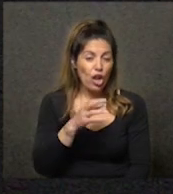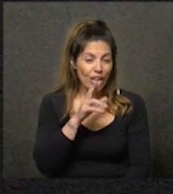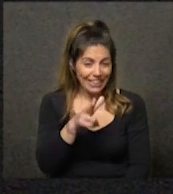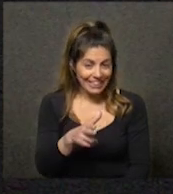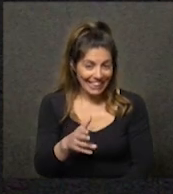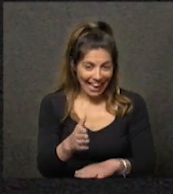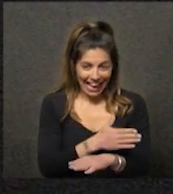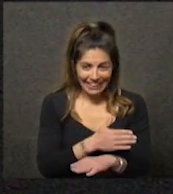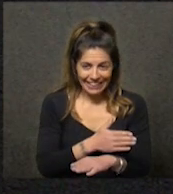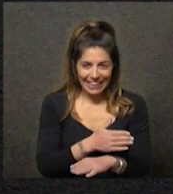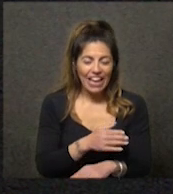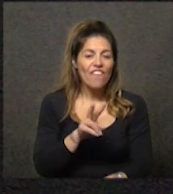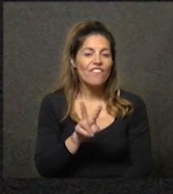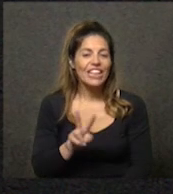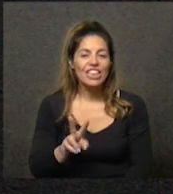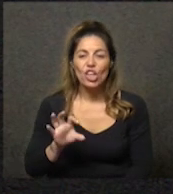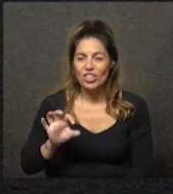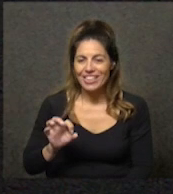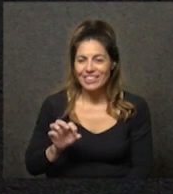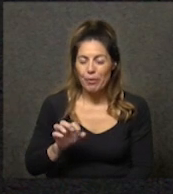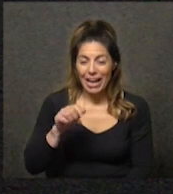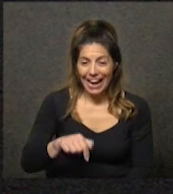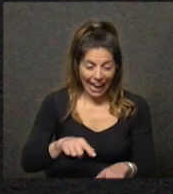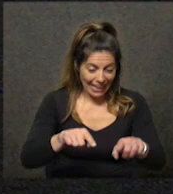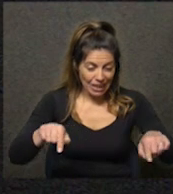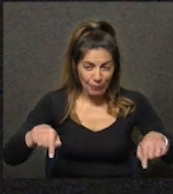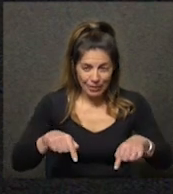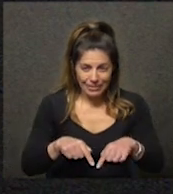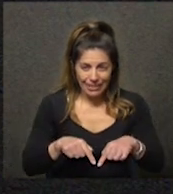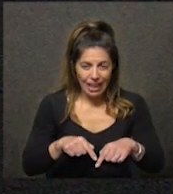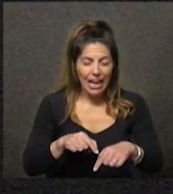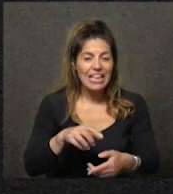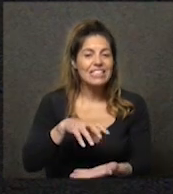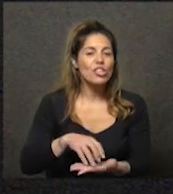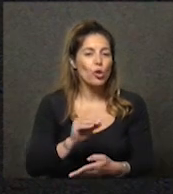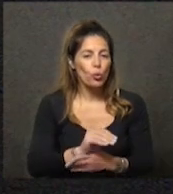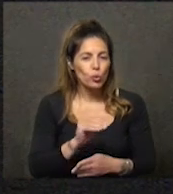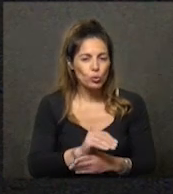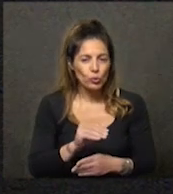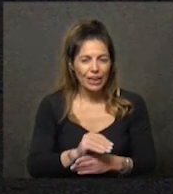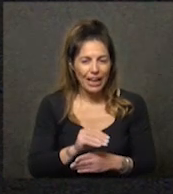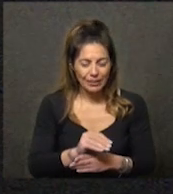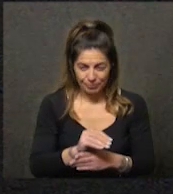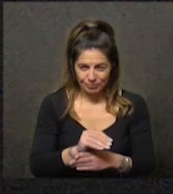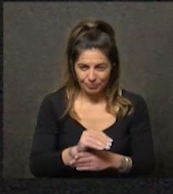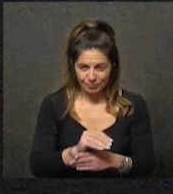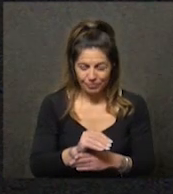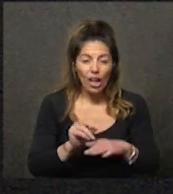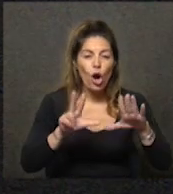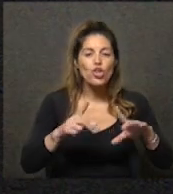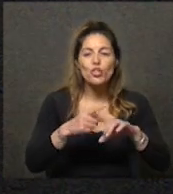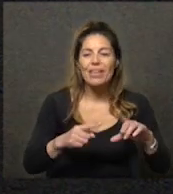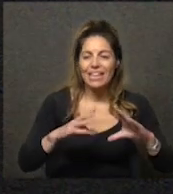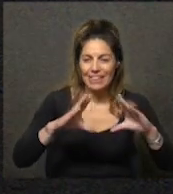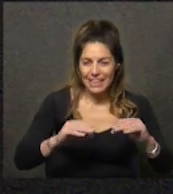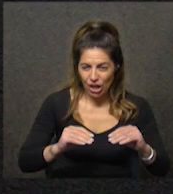que queda en la función del 22 de septiembre aquí en Mandrágora Centro Cultural. Bartolomé Mitre, 1323, 20:30 horas es el